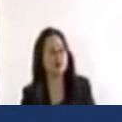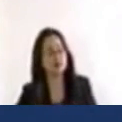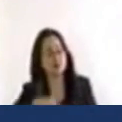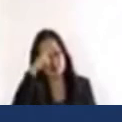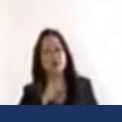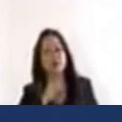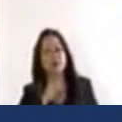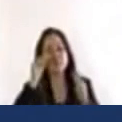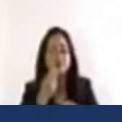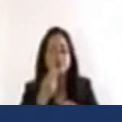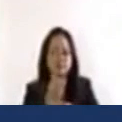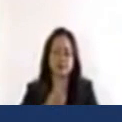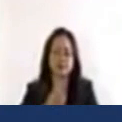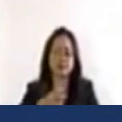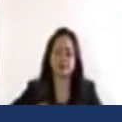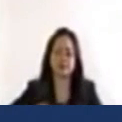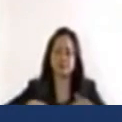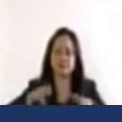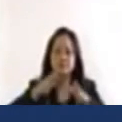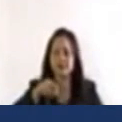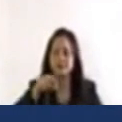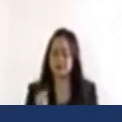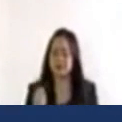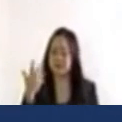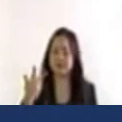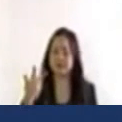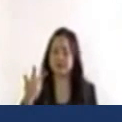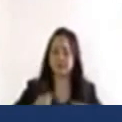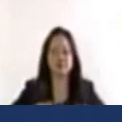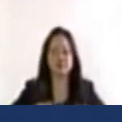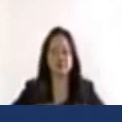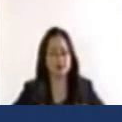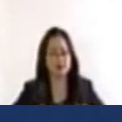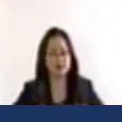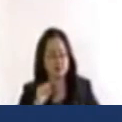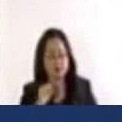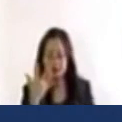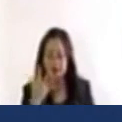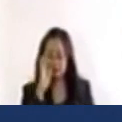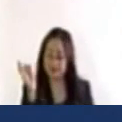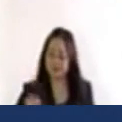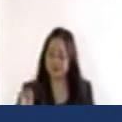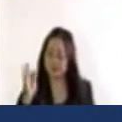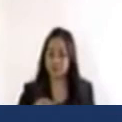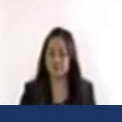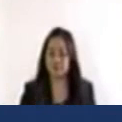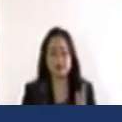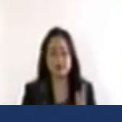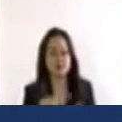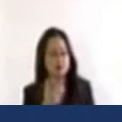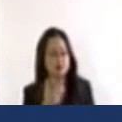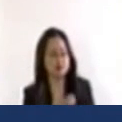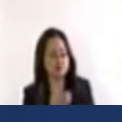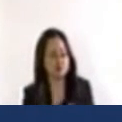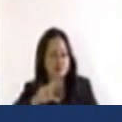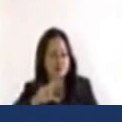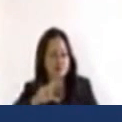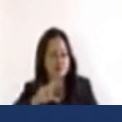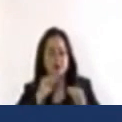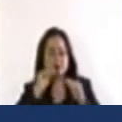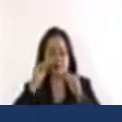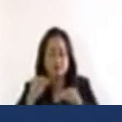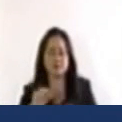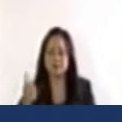justicia, podemos entonces aspirar a que estos tribunales laborales se metan en ese proceso